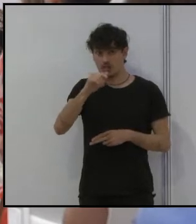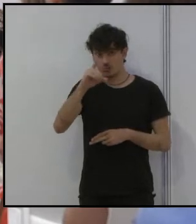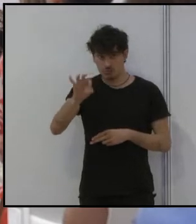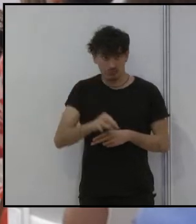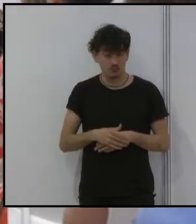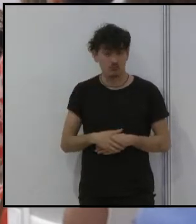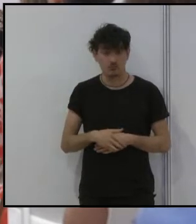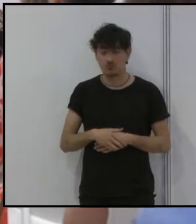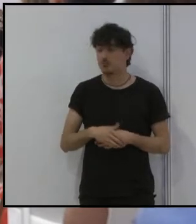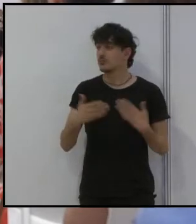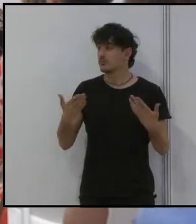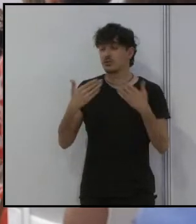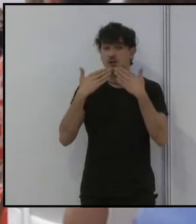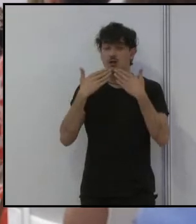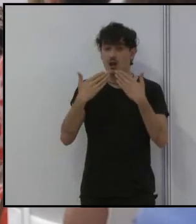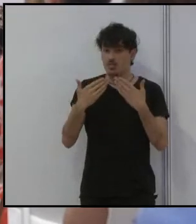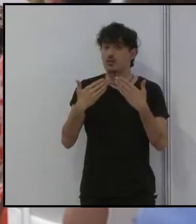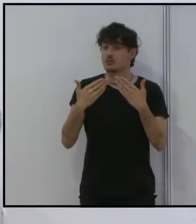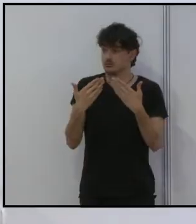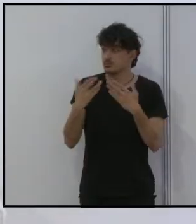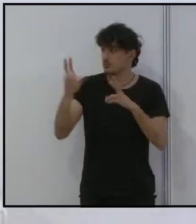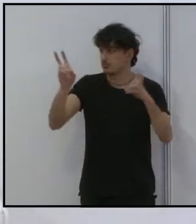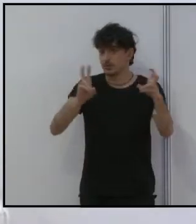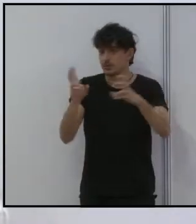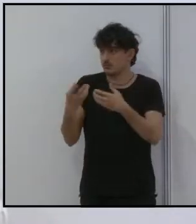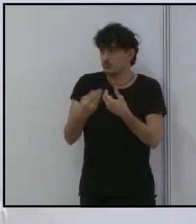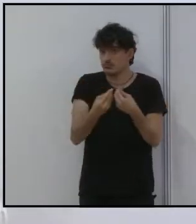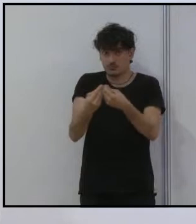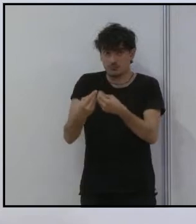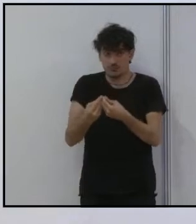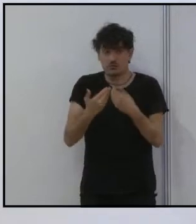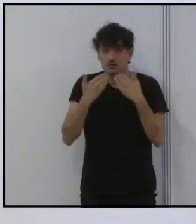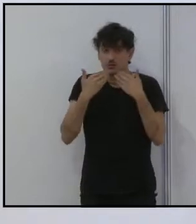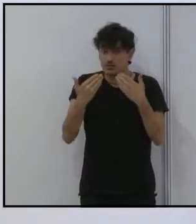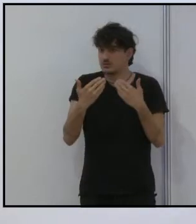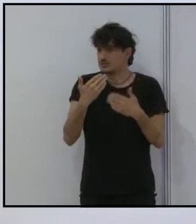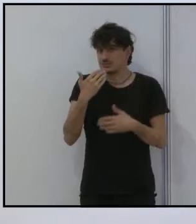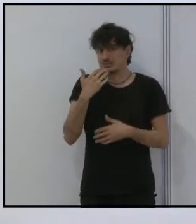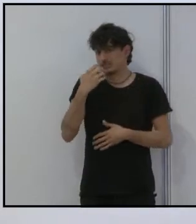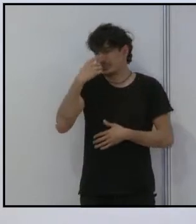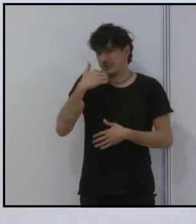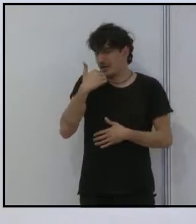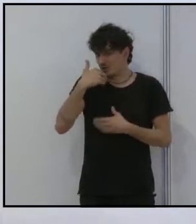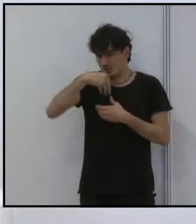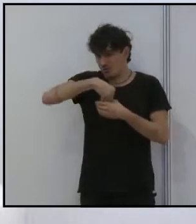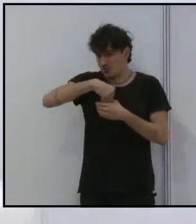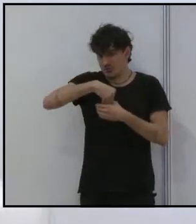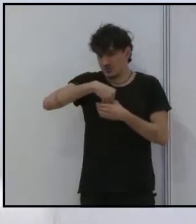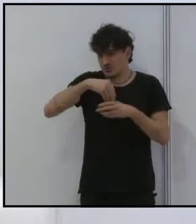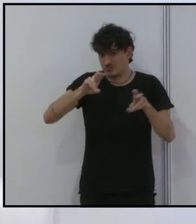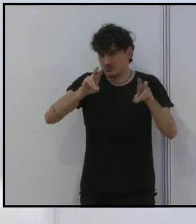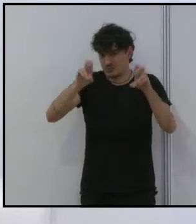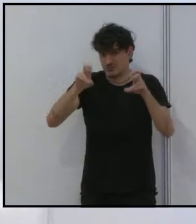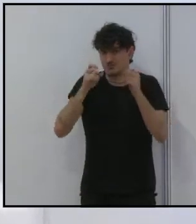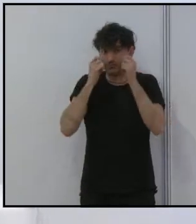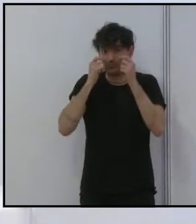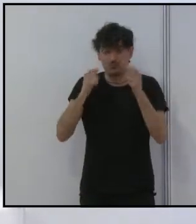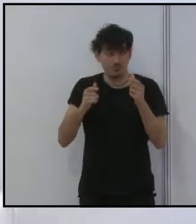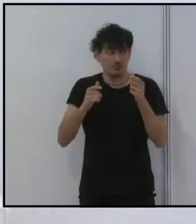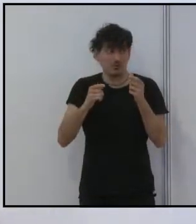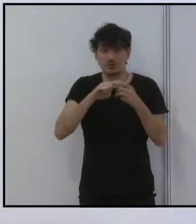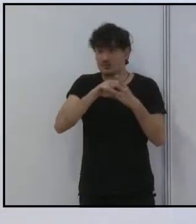Buenos días. Muchas gracias por acompañarnos. Cualquiera que sepa mínimamente matemáticas se dará cuenta que aquí somos tres, sino